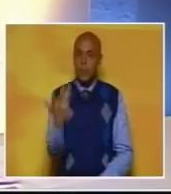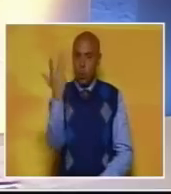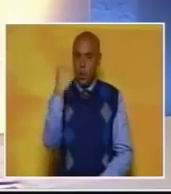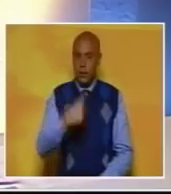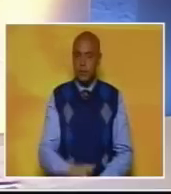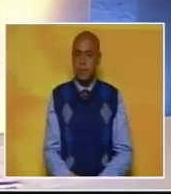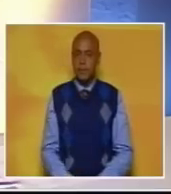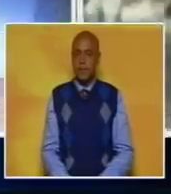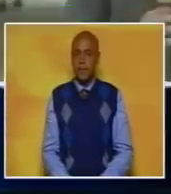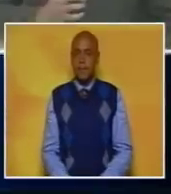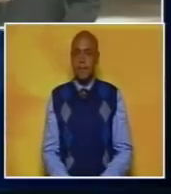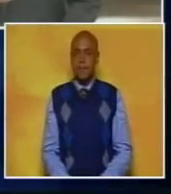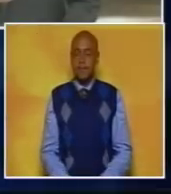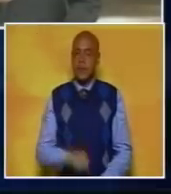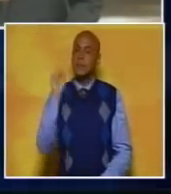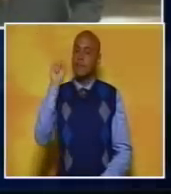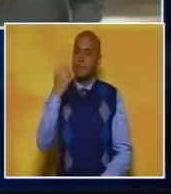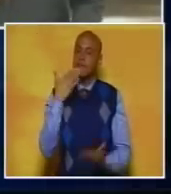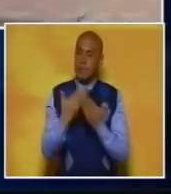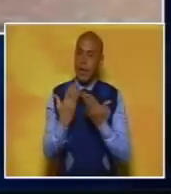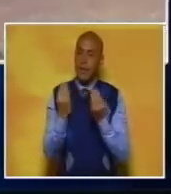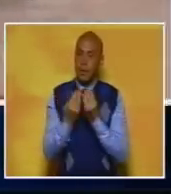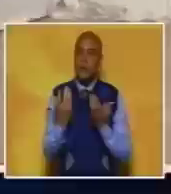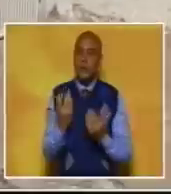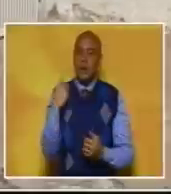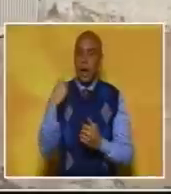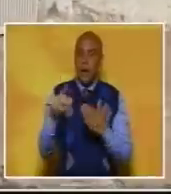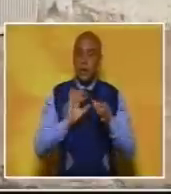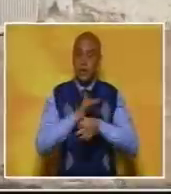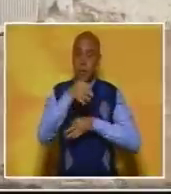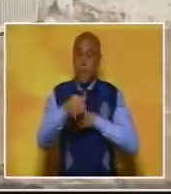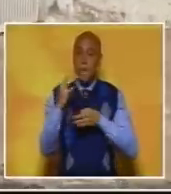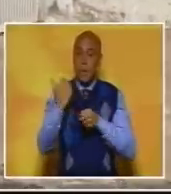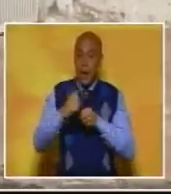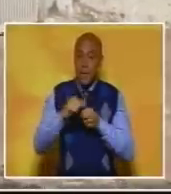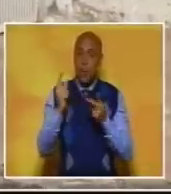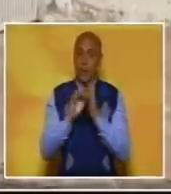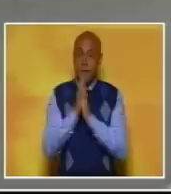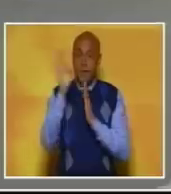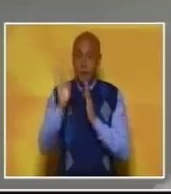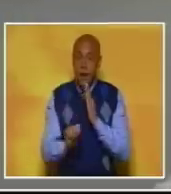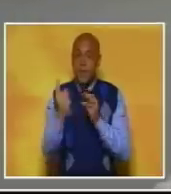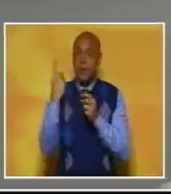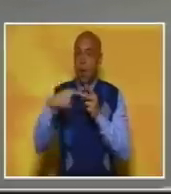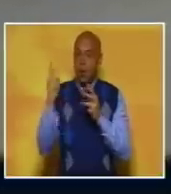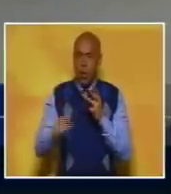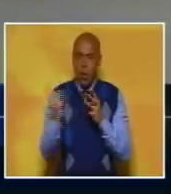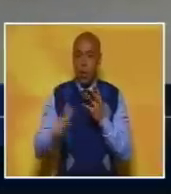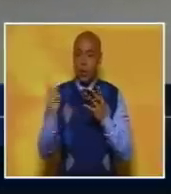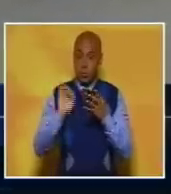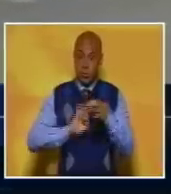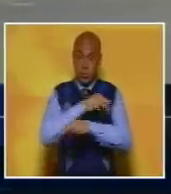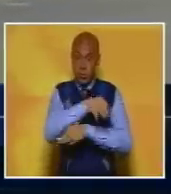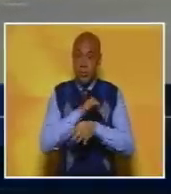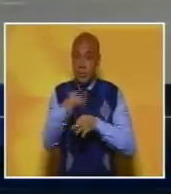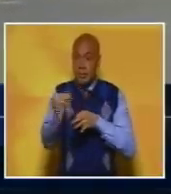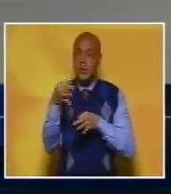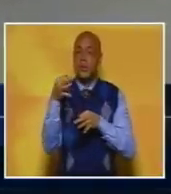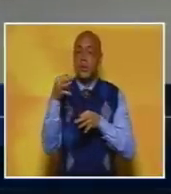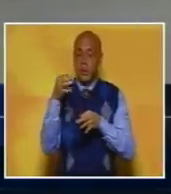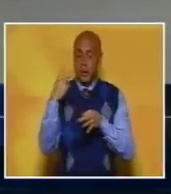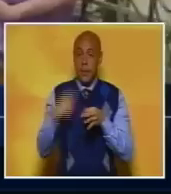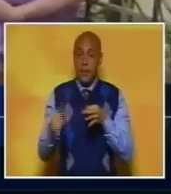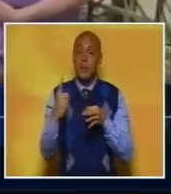cuéntanos. Sí, así es, gracias, buenas tardes. Municipios como Maracaibo, San Francisco, Machiques, La Cañada de Urdaneta, Jesús Enrique